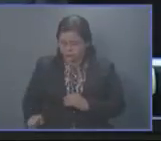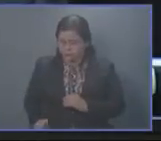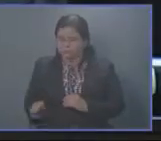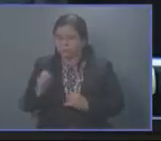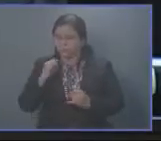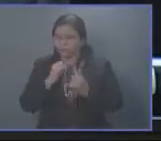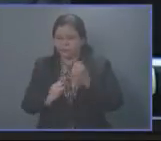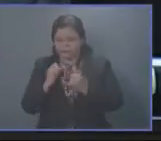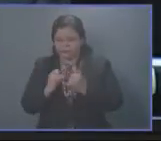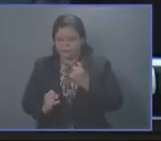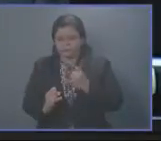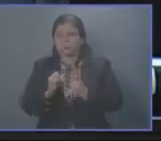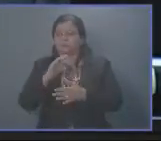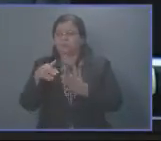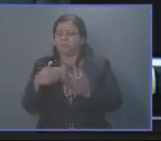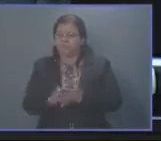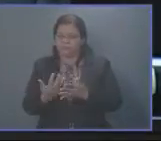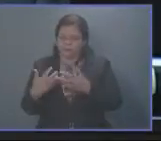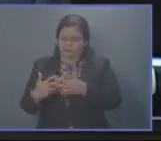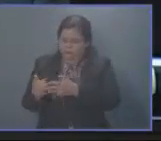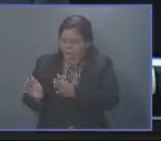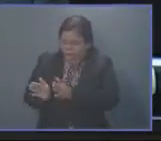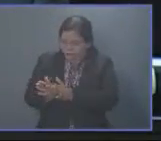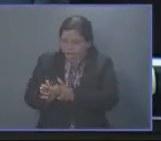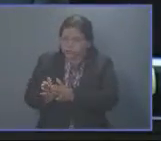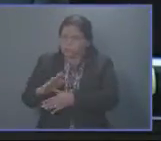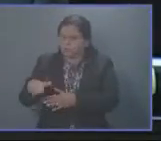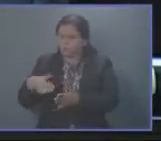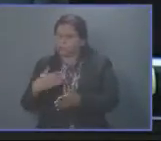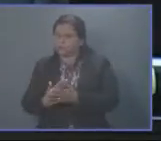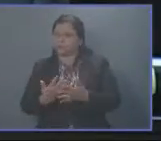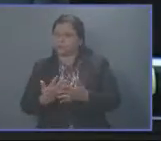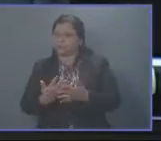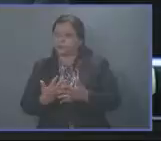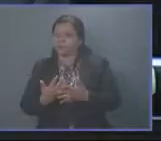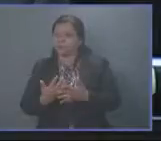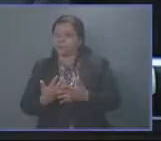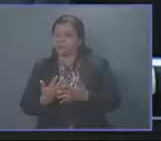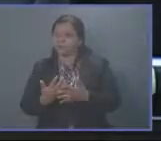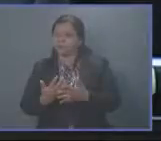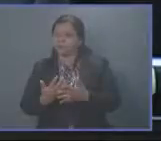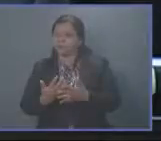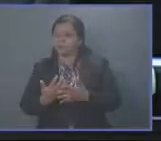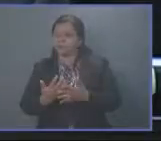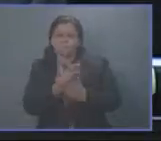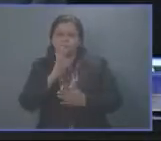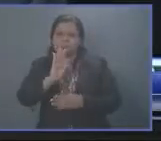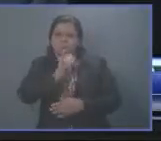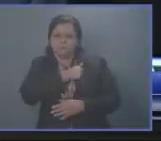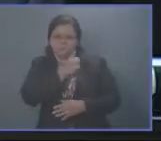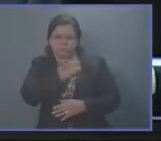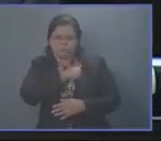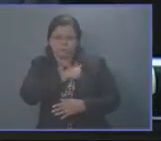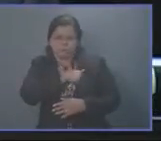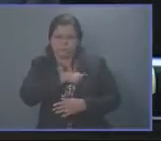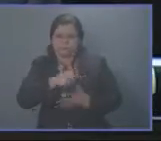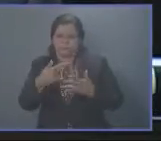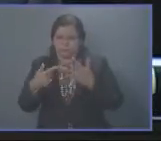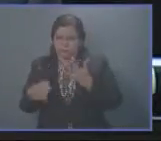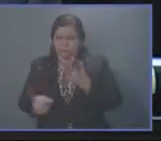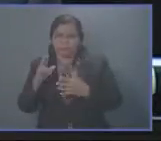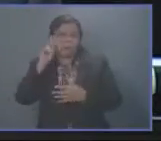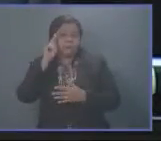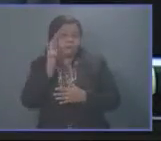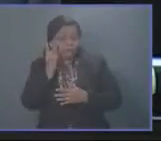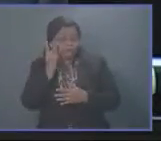finalmente también como buenas microempresas, buenas pequeñas empresas que cumplen con sus obligaciones legales, esto